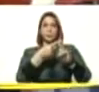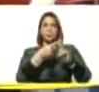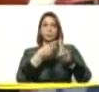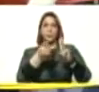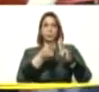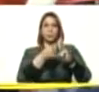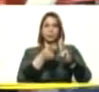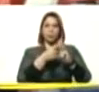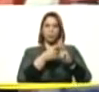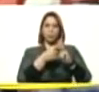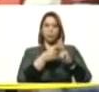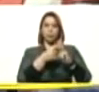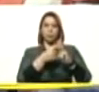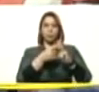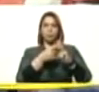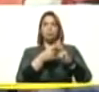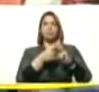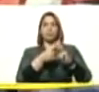tercera R,